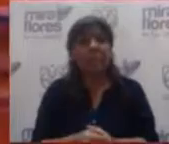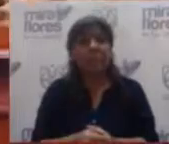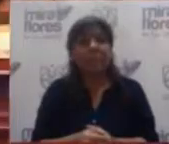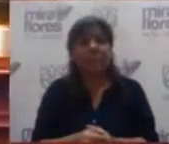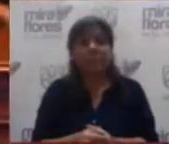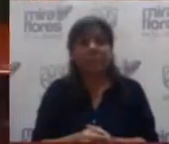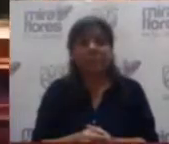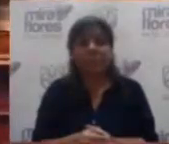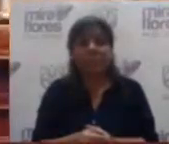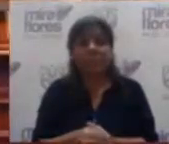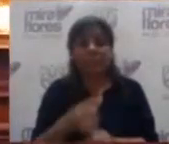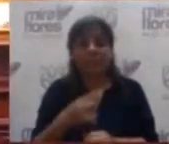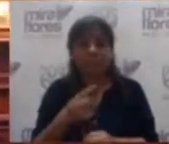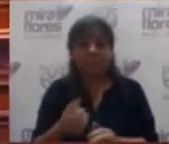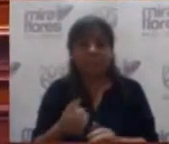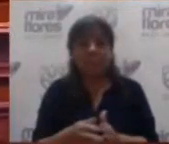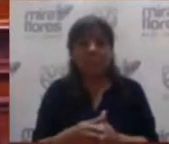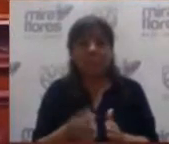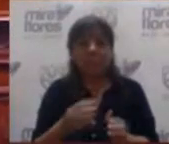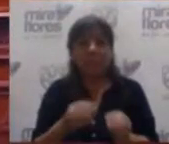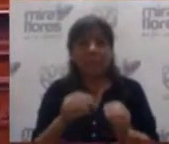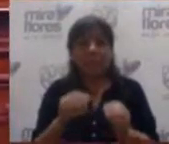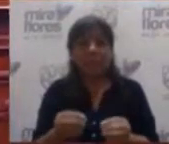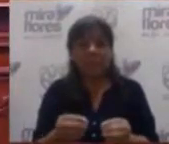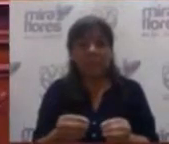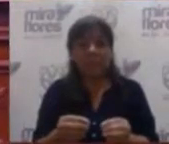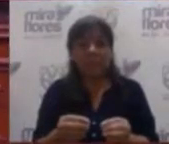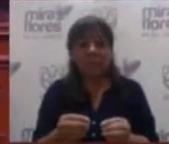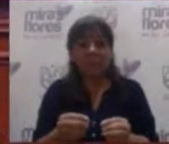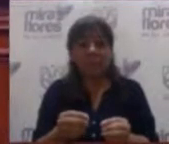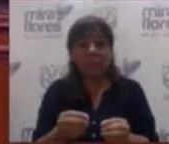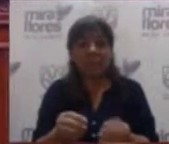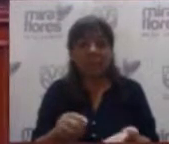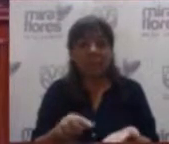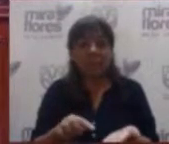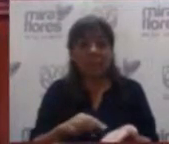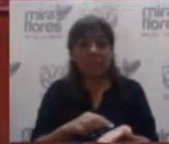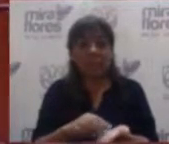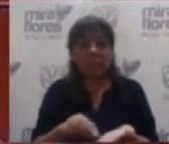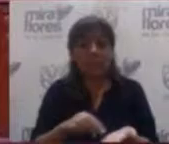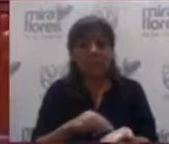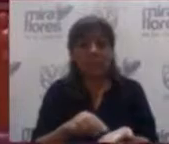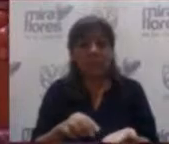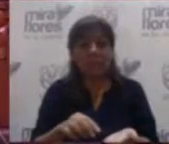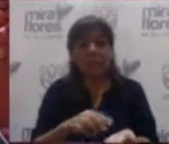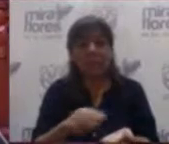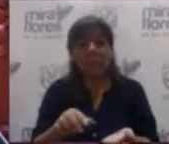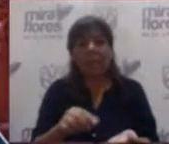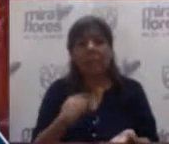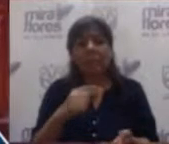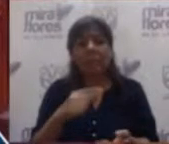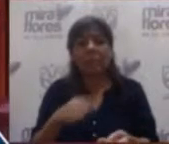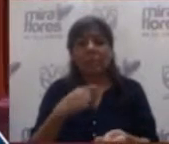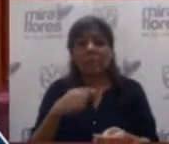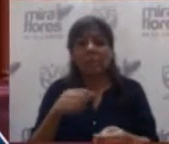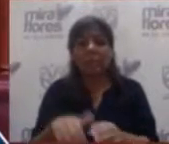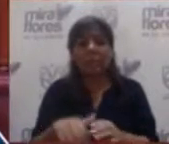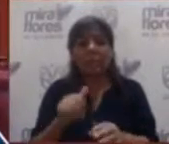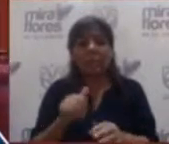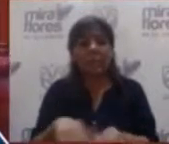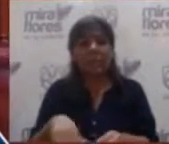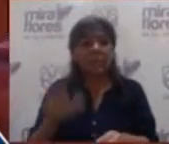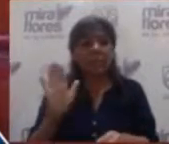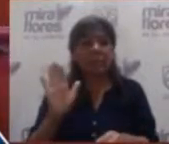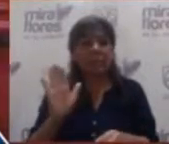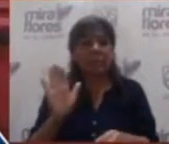confrontar con el audio y se pondrá de acuerdo con el audio, ¿no? Aquellos miembros del Consejo que estén a favor de aprobar el acta de